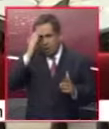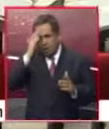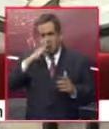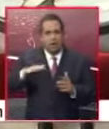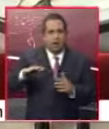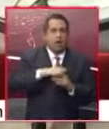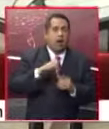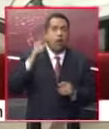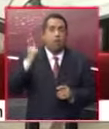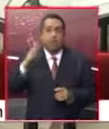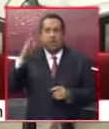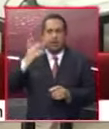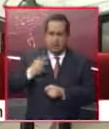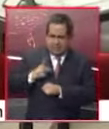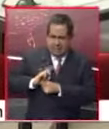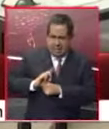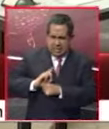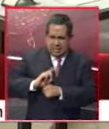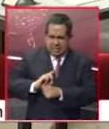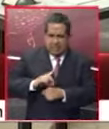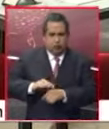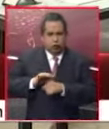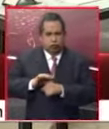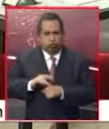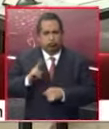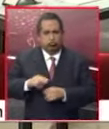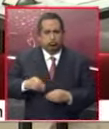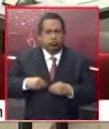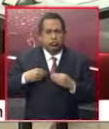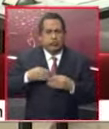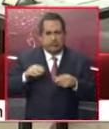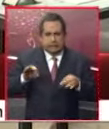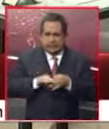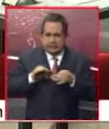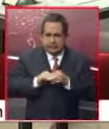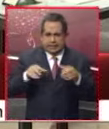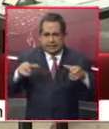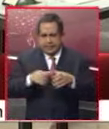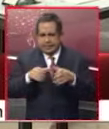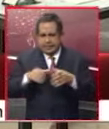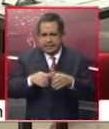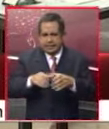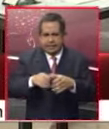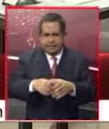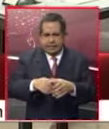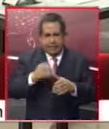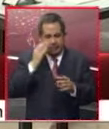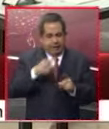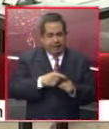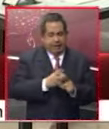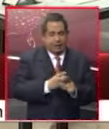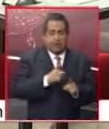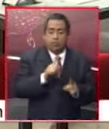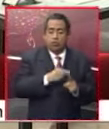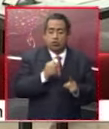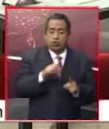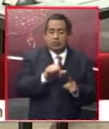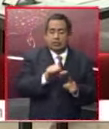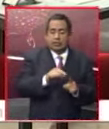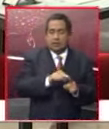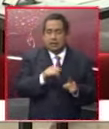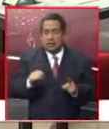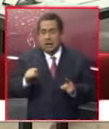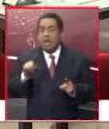ellos fueron viviendo día con día dentro de estas sesiones durante el diciembre de 1916